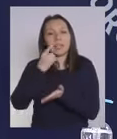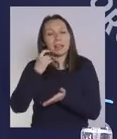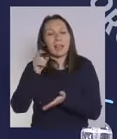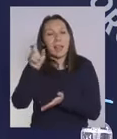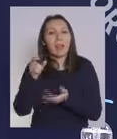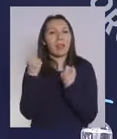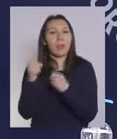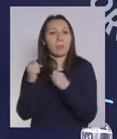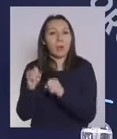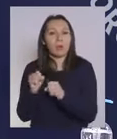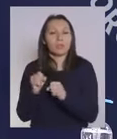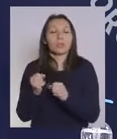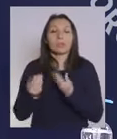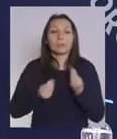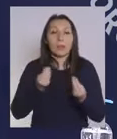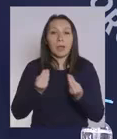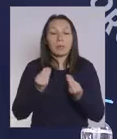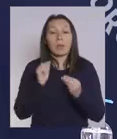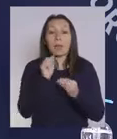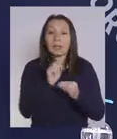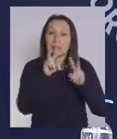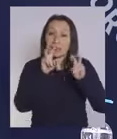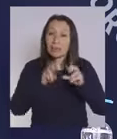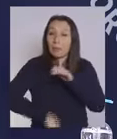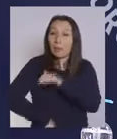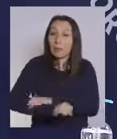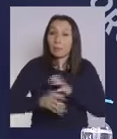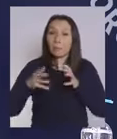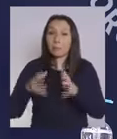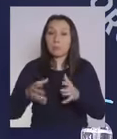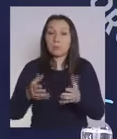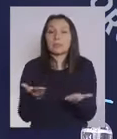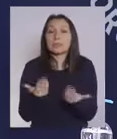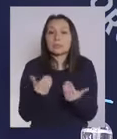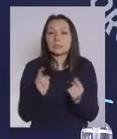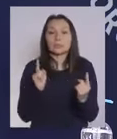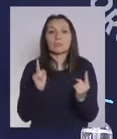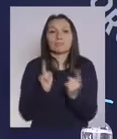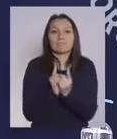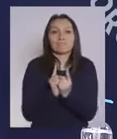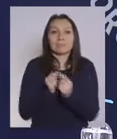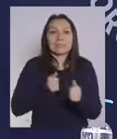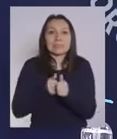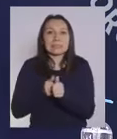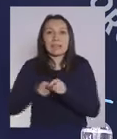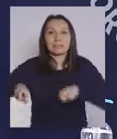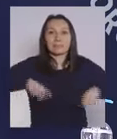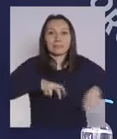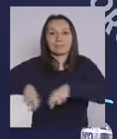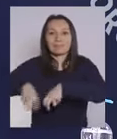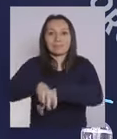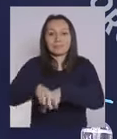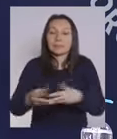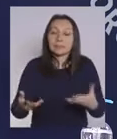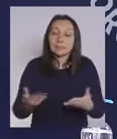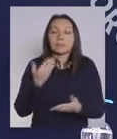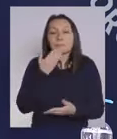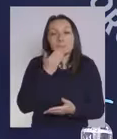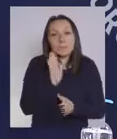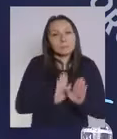Deporte, porque particularmente este es un deporte que requiere un contacto físico más estrecho, por lo tanto nos parece